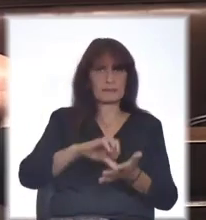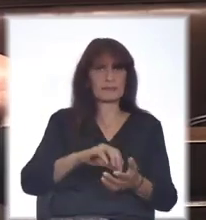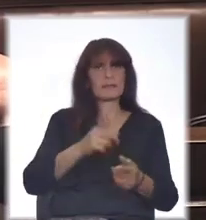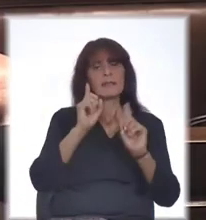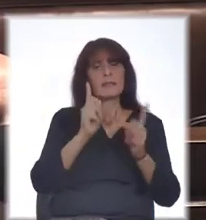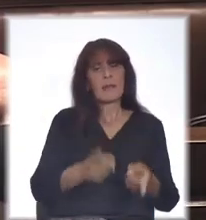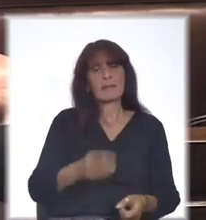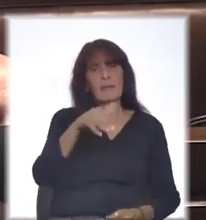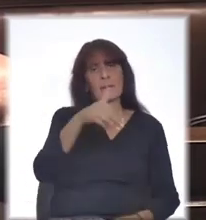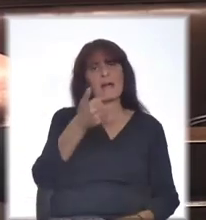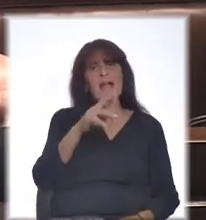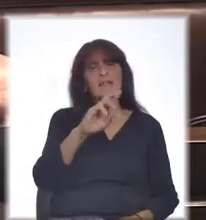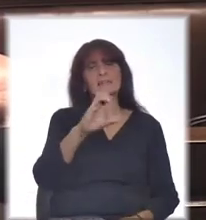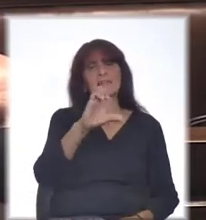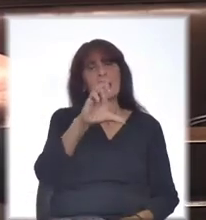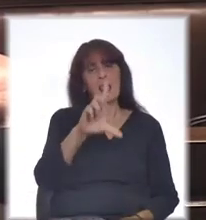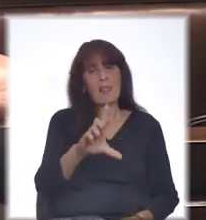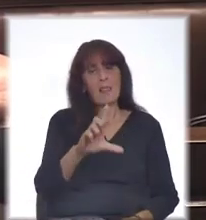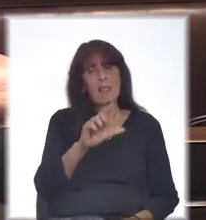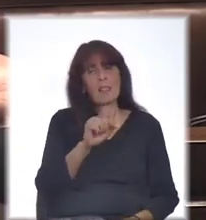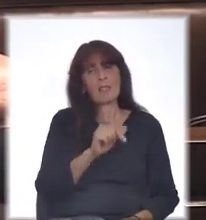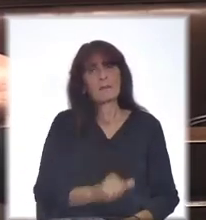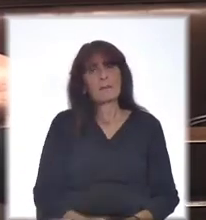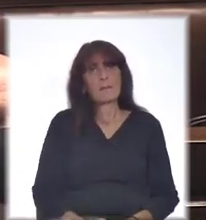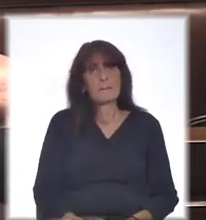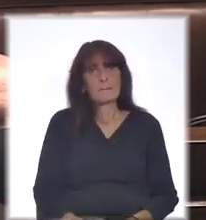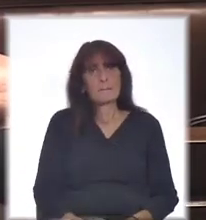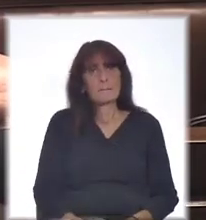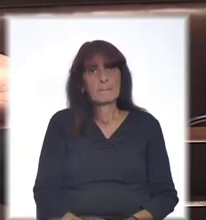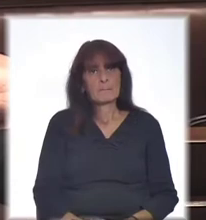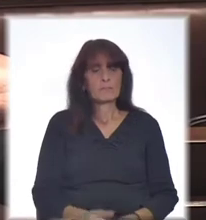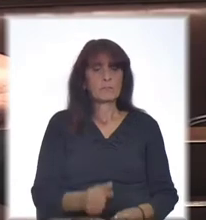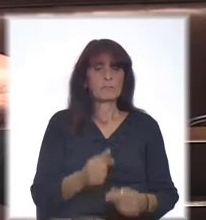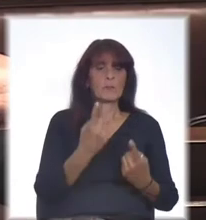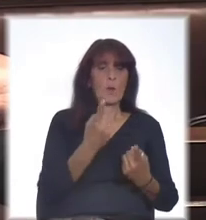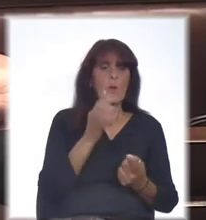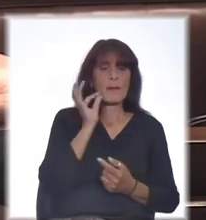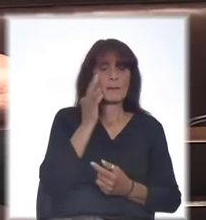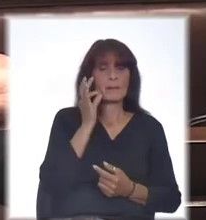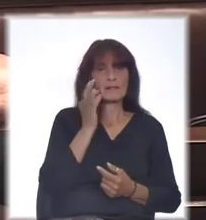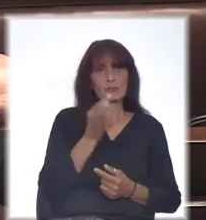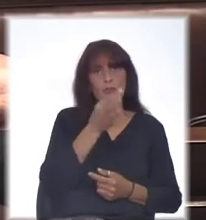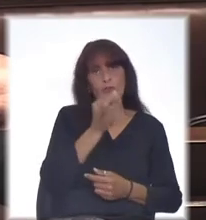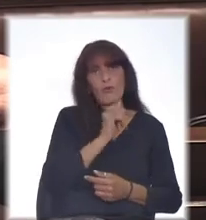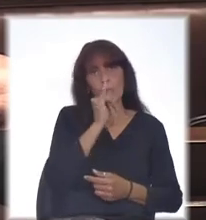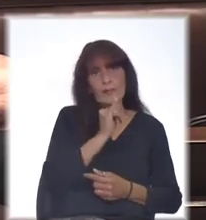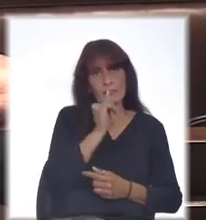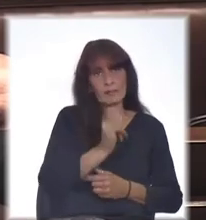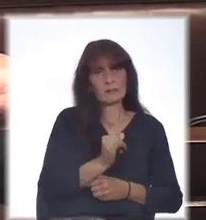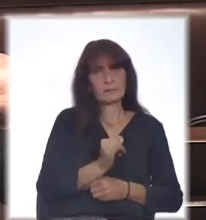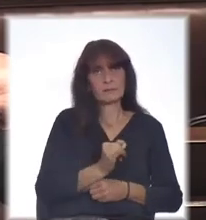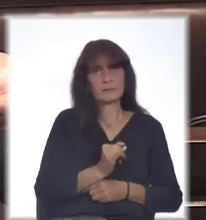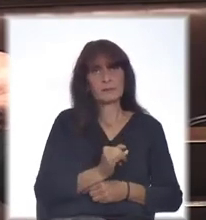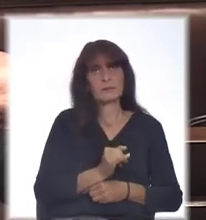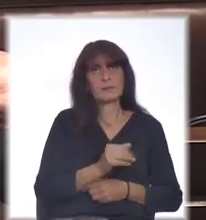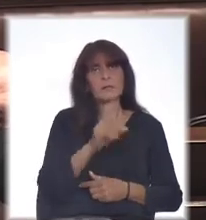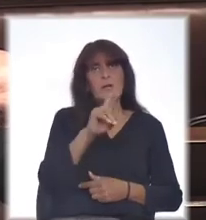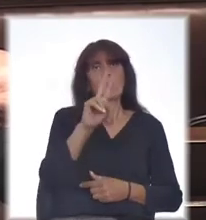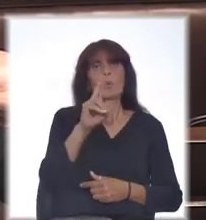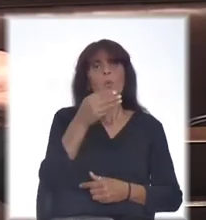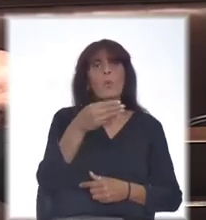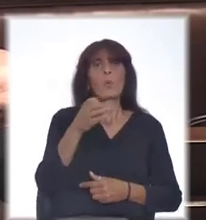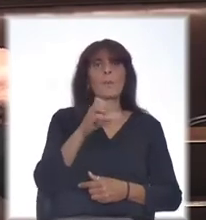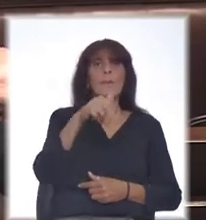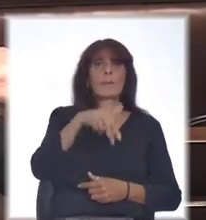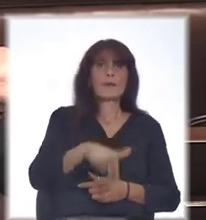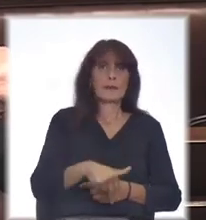Marcel Lermite una preciosa anécdota que Rubén Martínez Huelvo